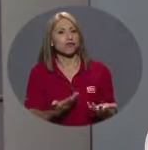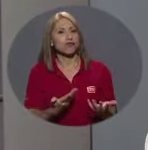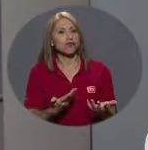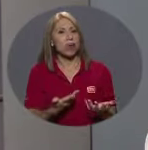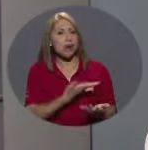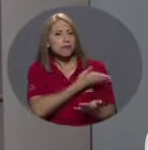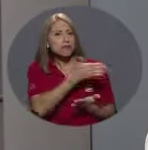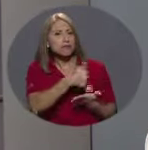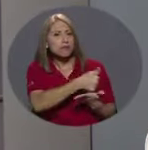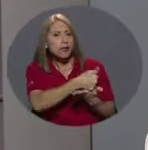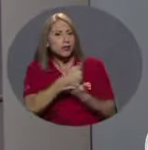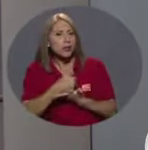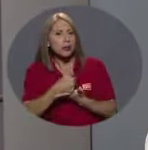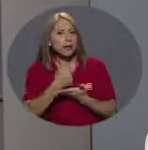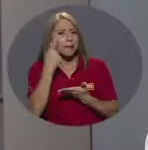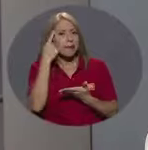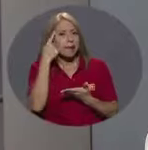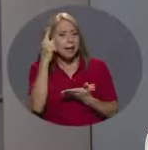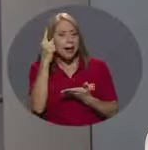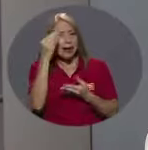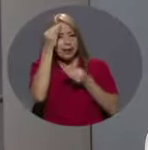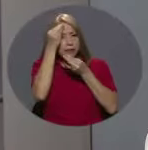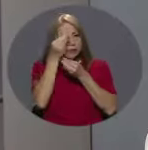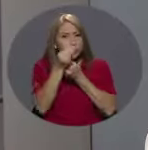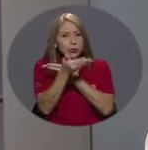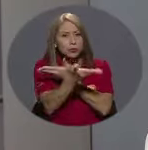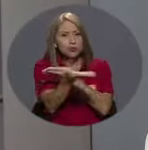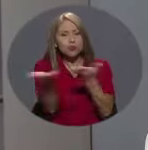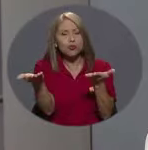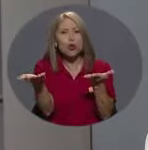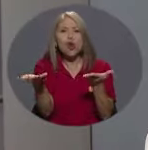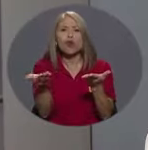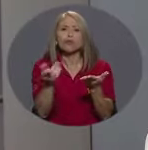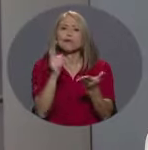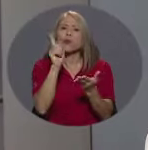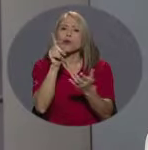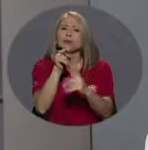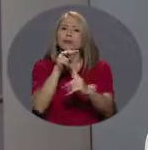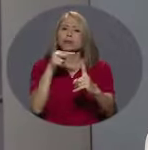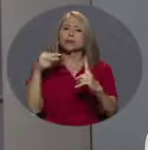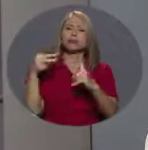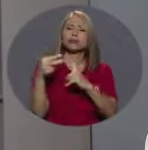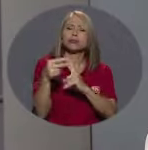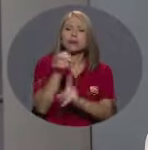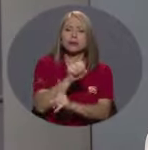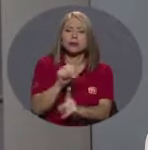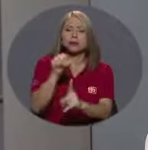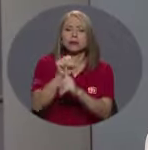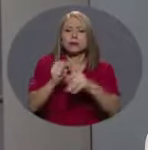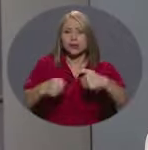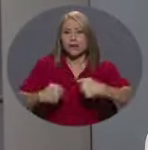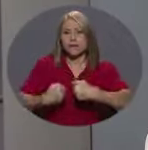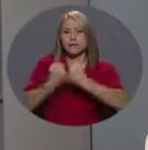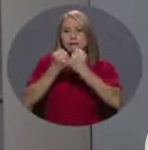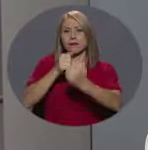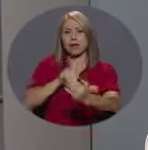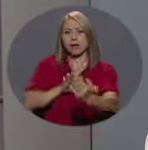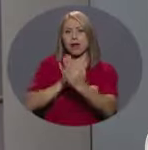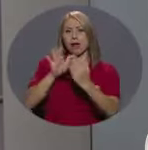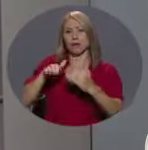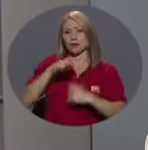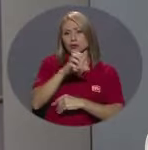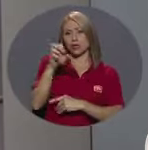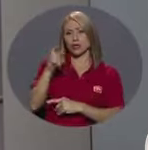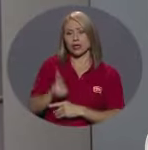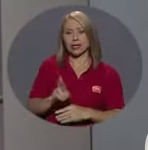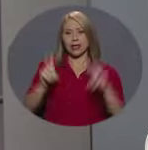me ayuden a darle al público general un panorama de cuál es la situación que enfrentamos en